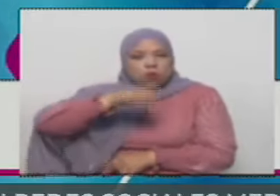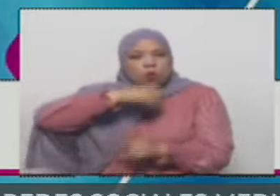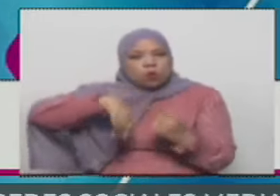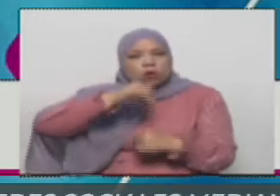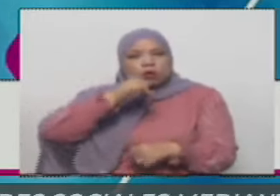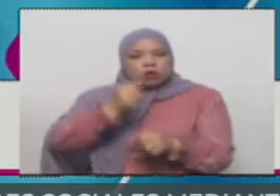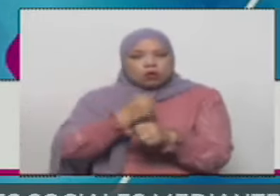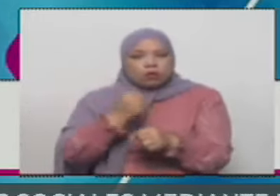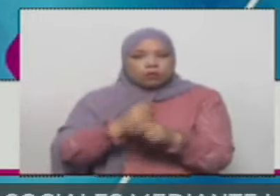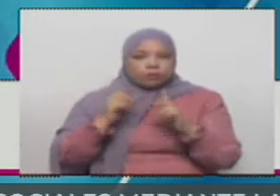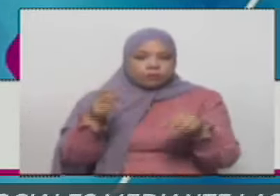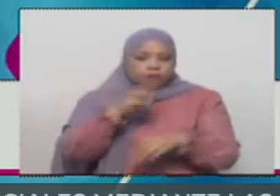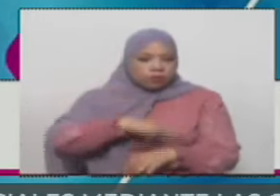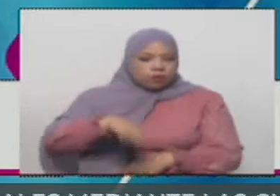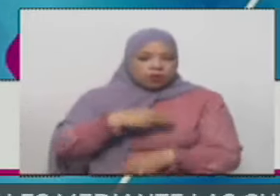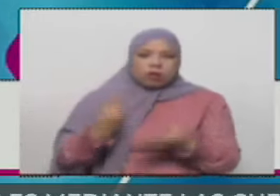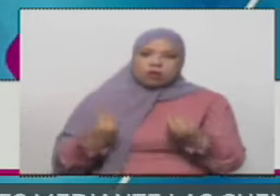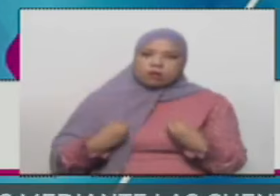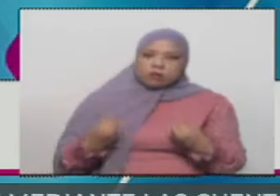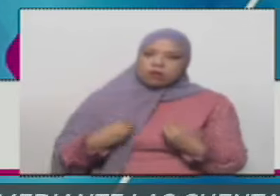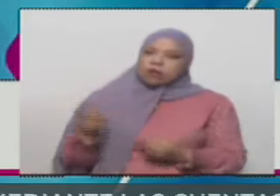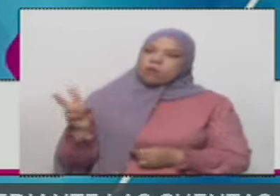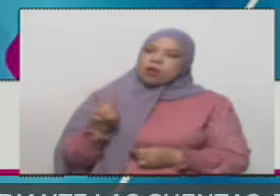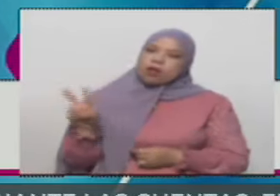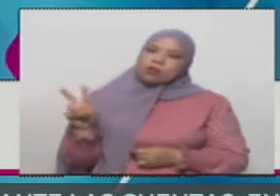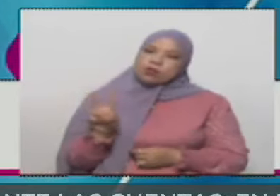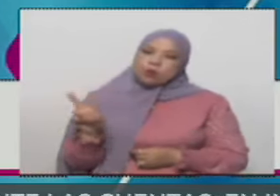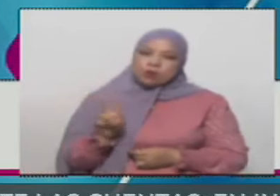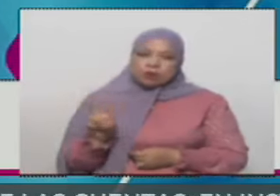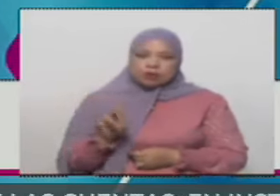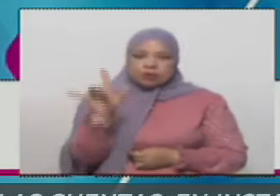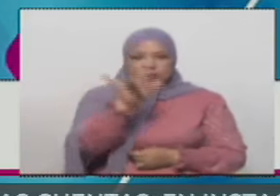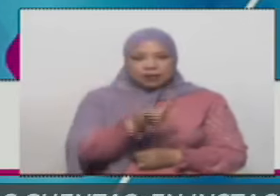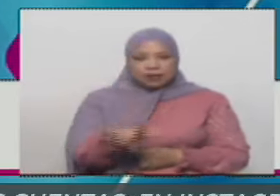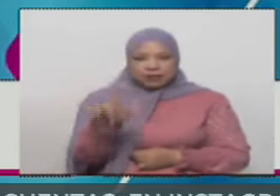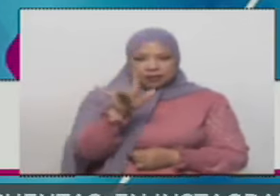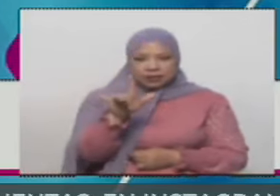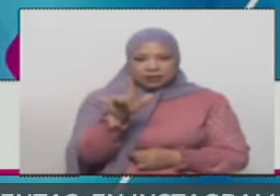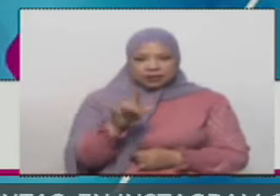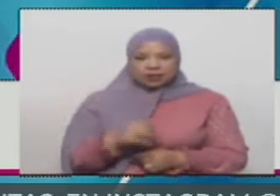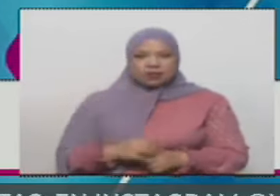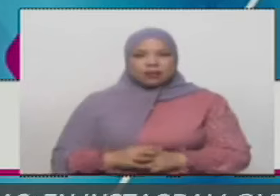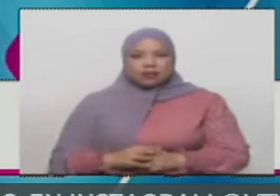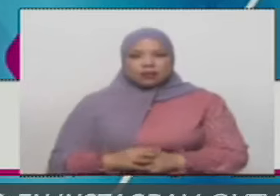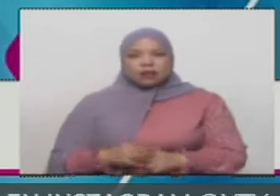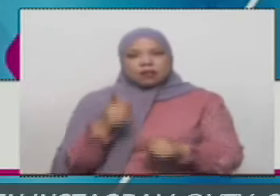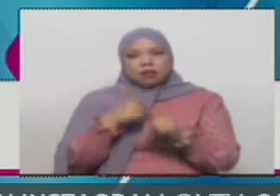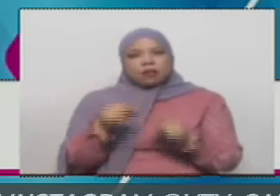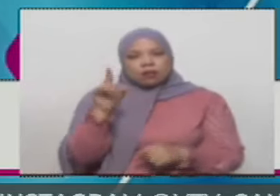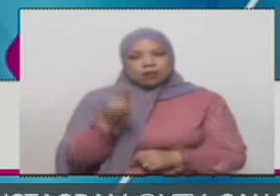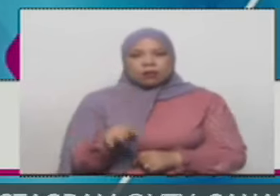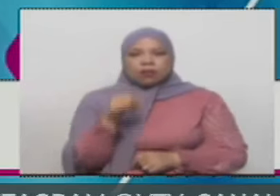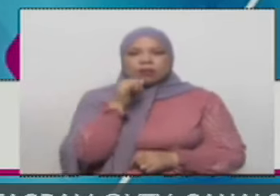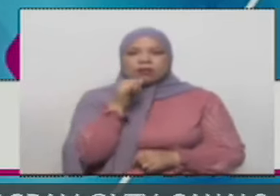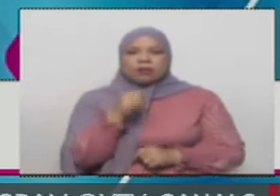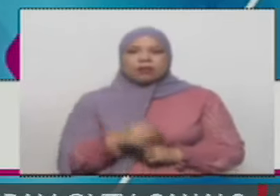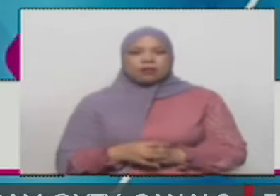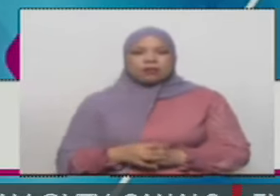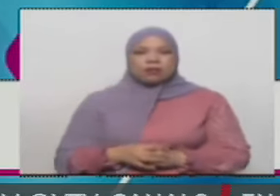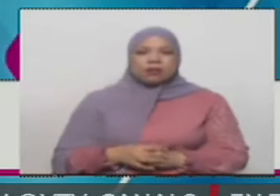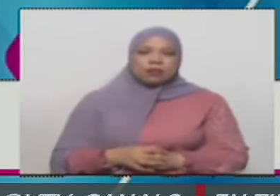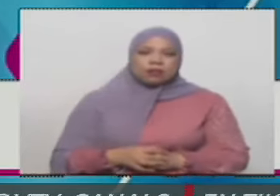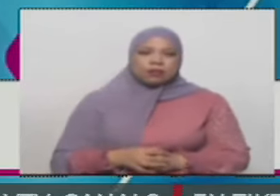eso nació la gran misión Viva Venezuela, mi patria querida. Pero además, para ir más